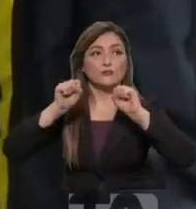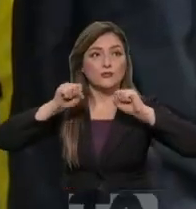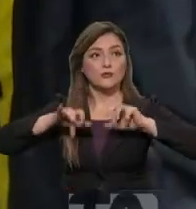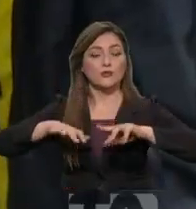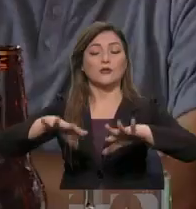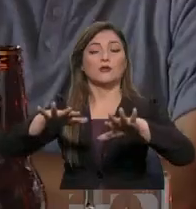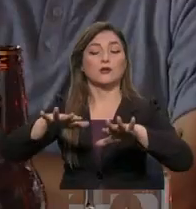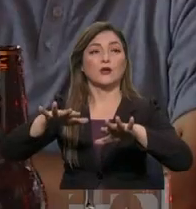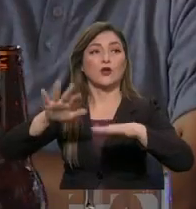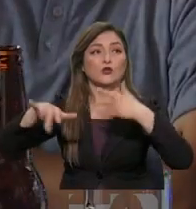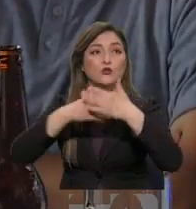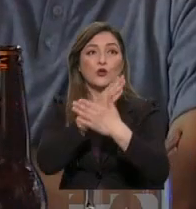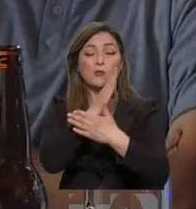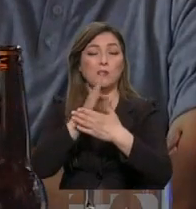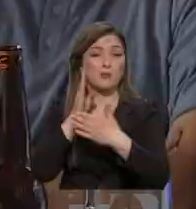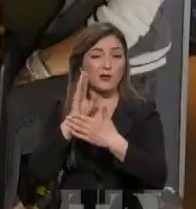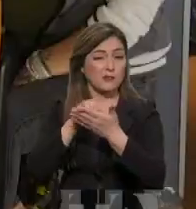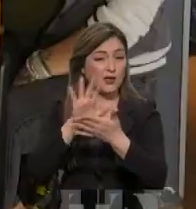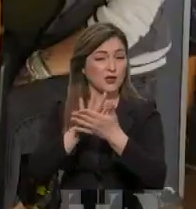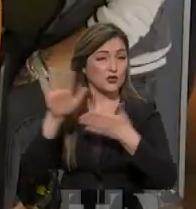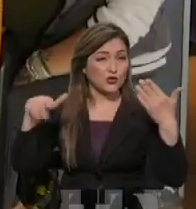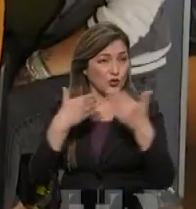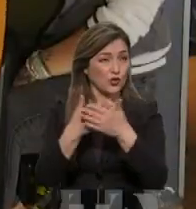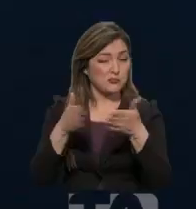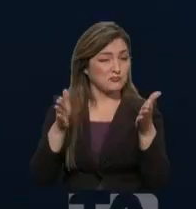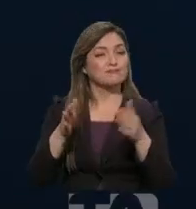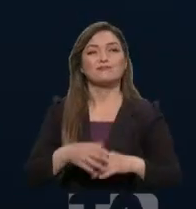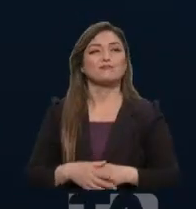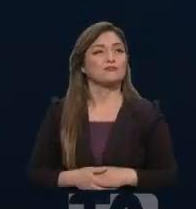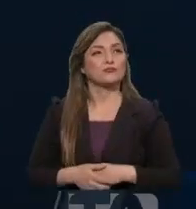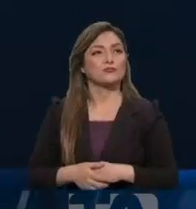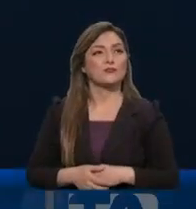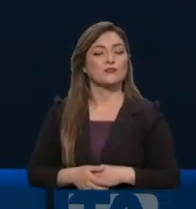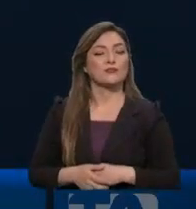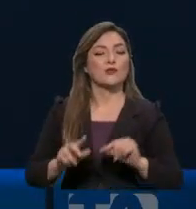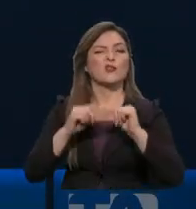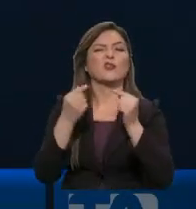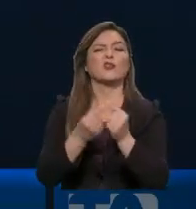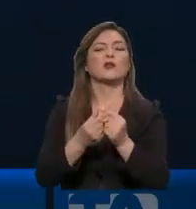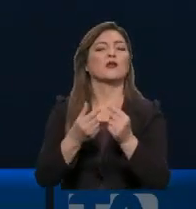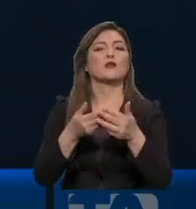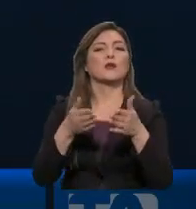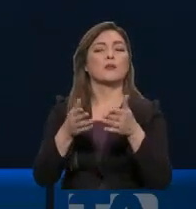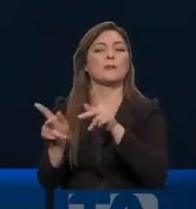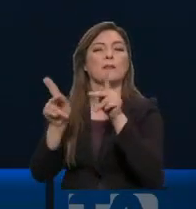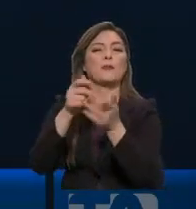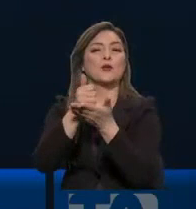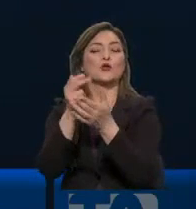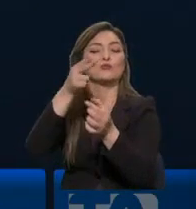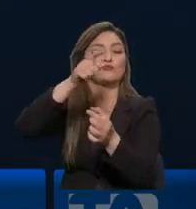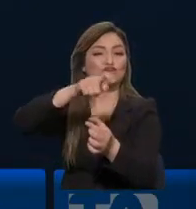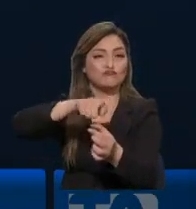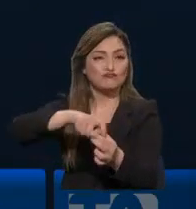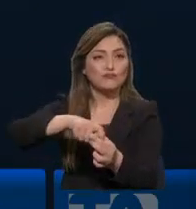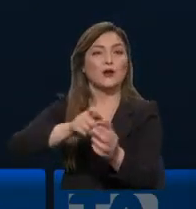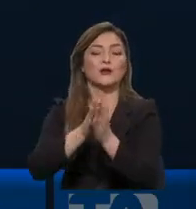no aplica para todos los bares, discotecas y karaokes de la ciudad. Van a abrir únicamente los que han ingresado al plan piloto. Recibimos